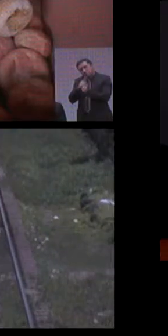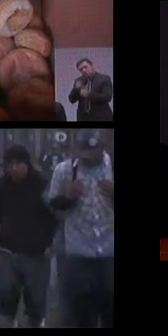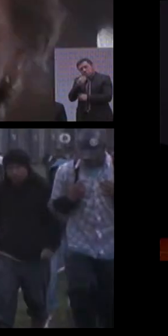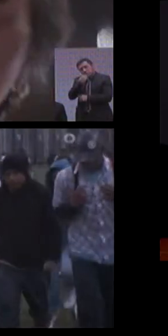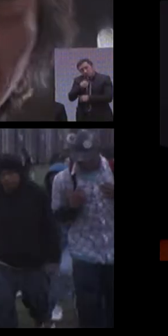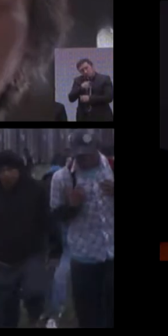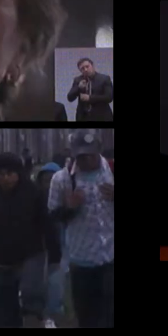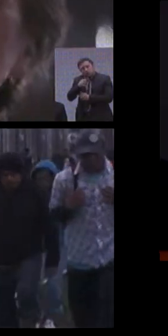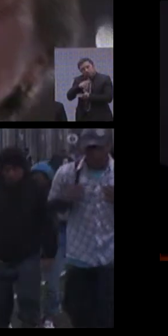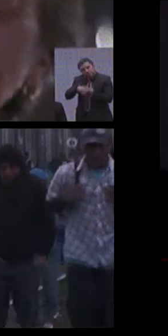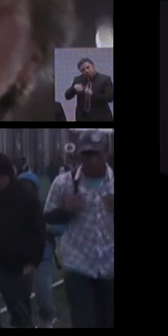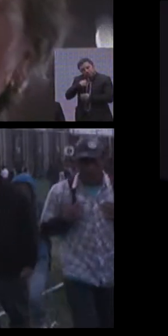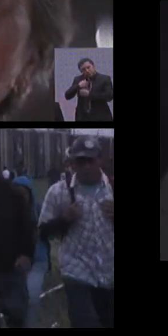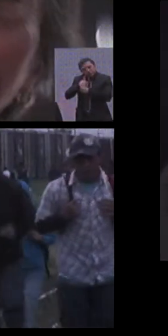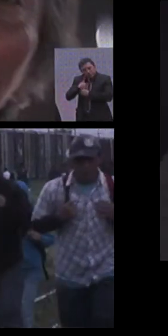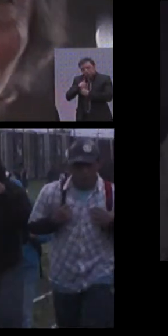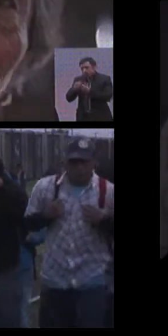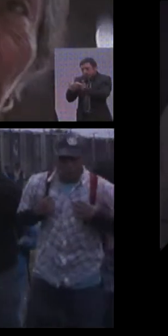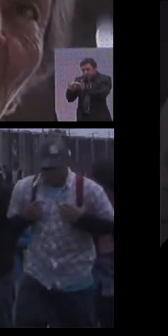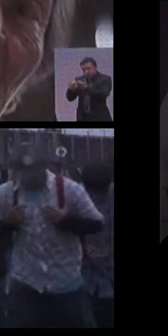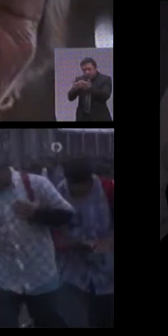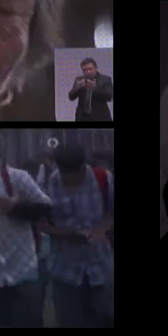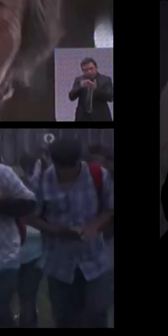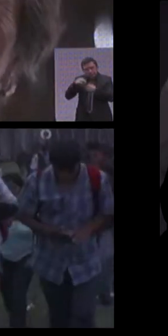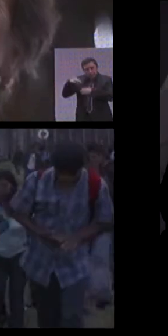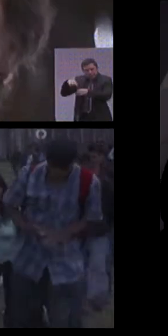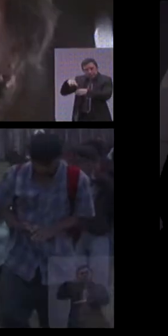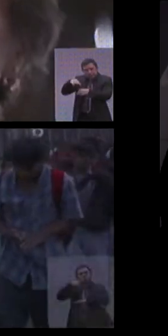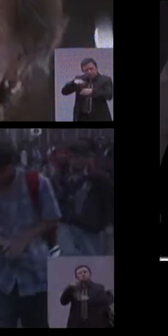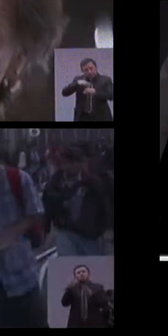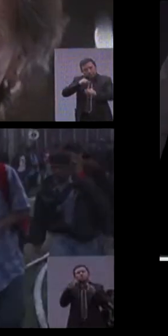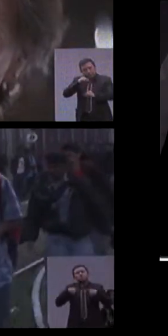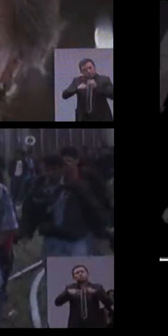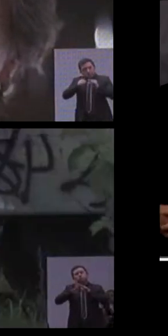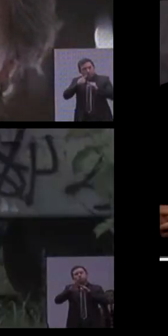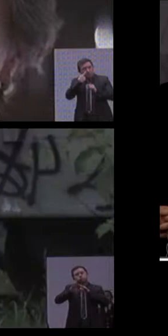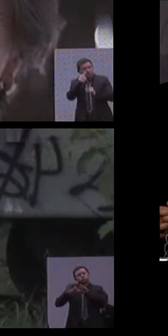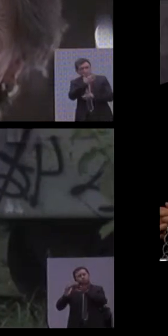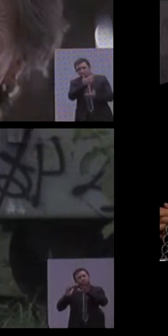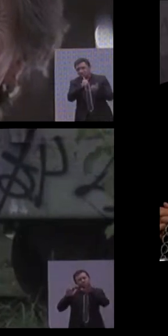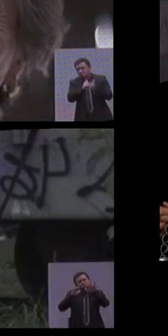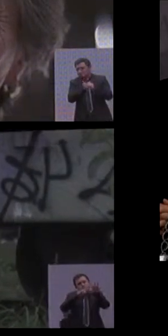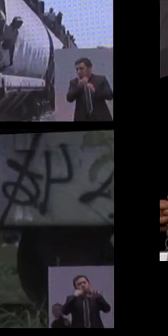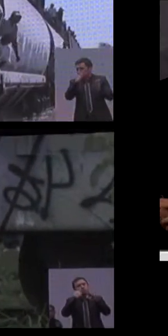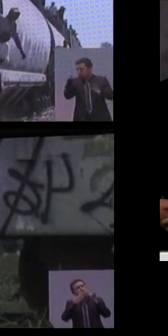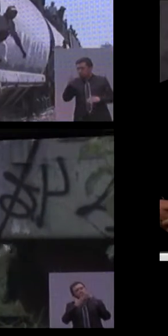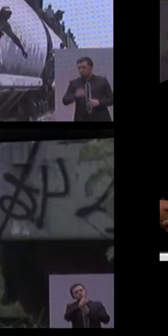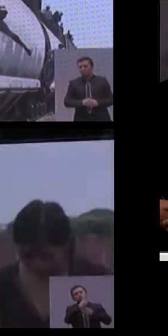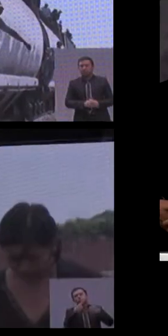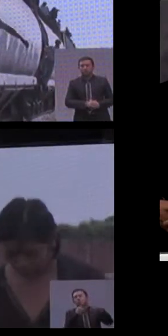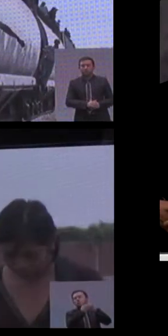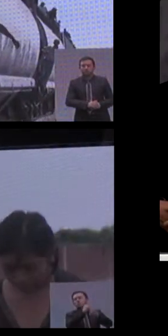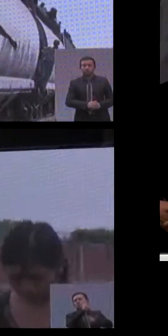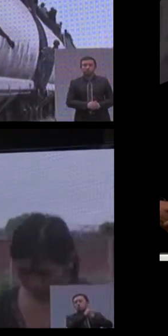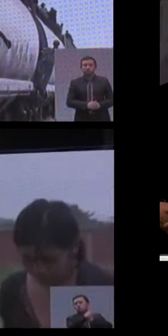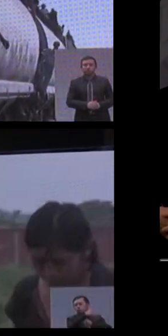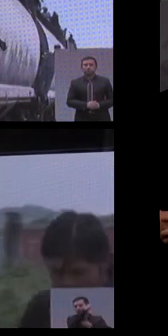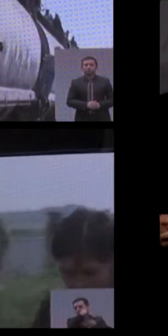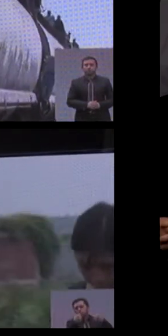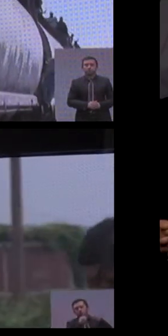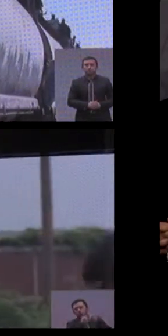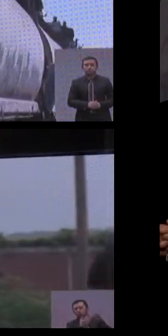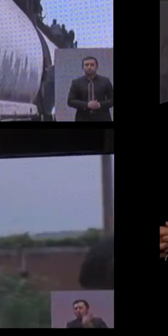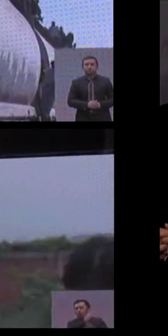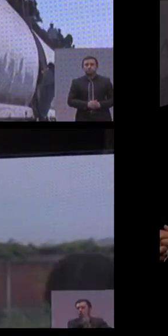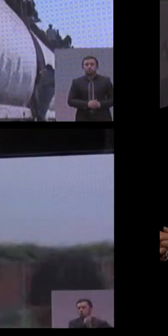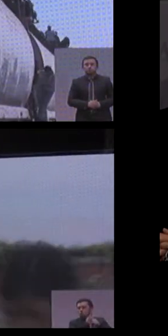El Premio Nacional de Derechos Humanos es el reconocimiento que la sociedad mexicana confiere a través de la Comisión Nacional de los Derechos Humanos a las